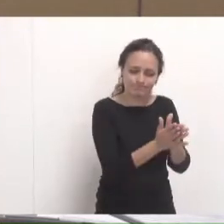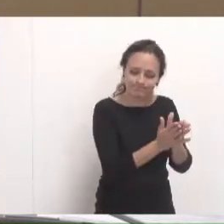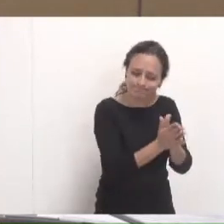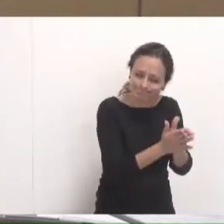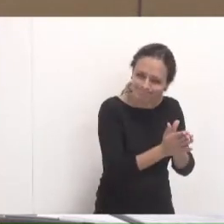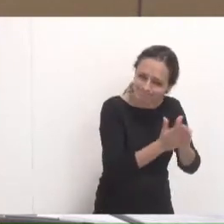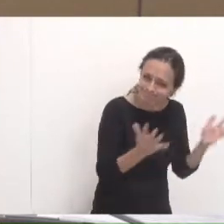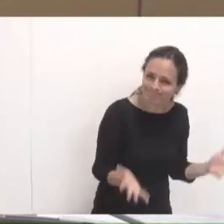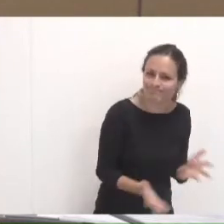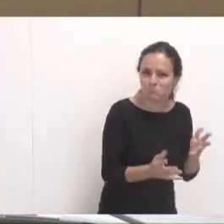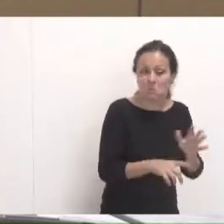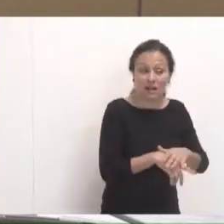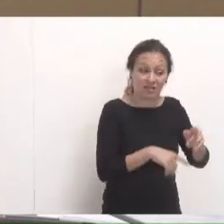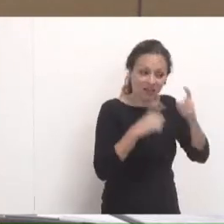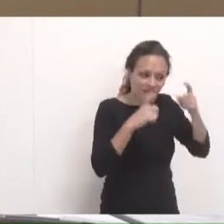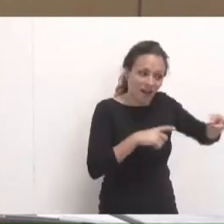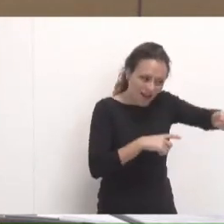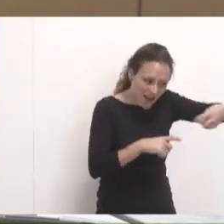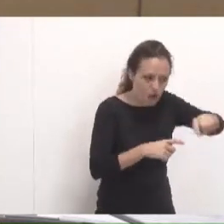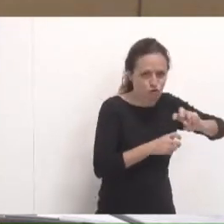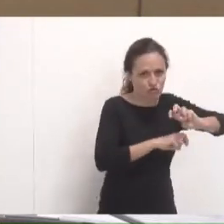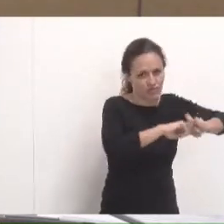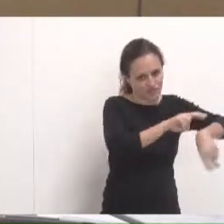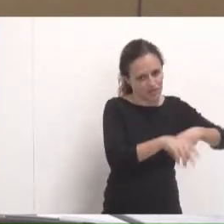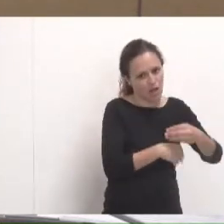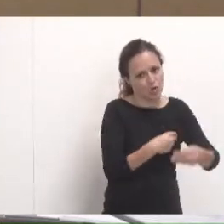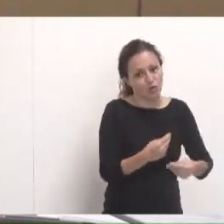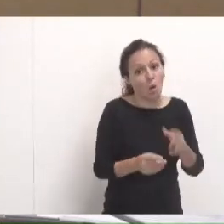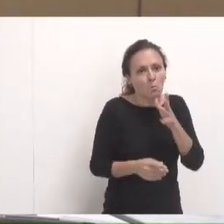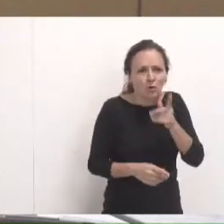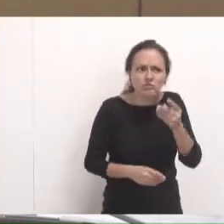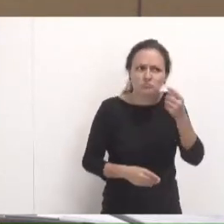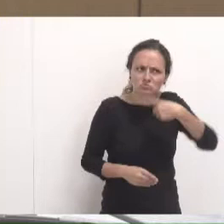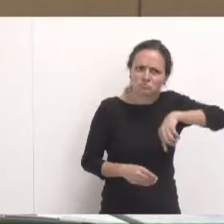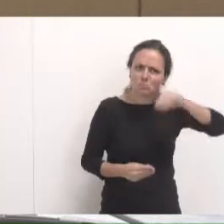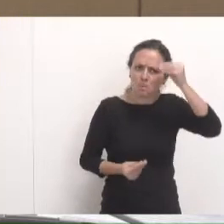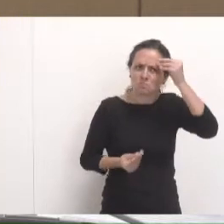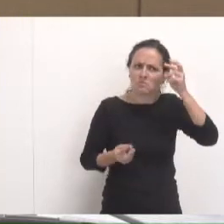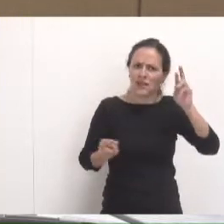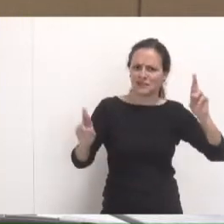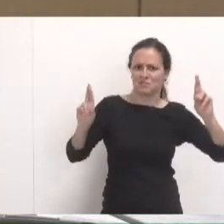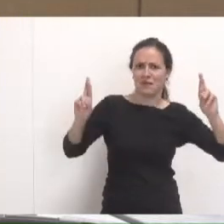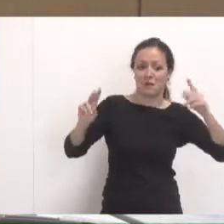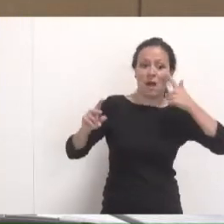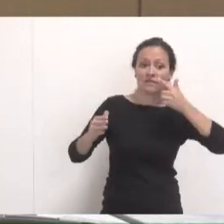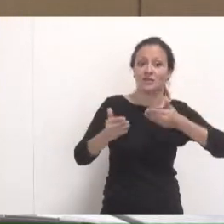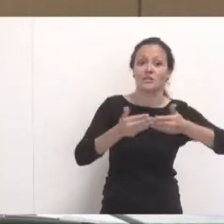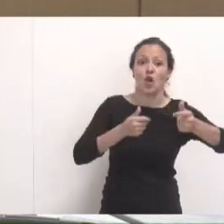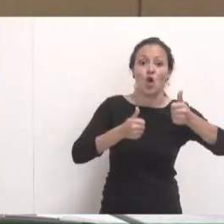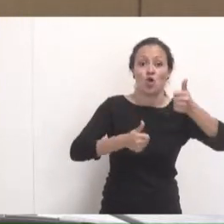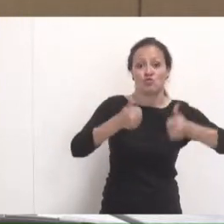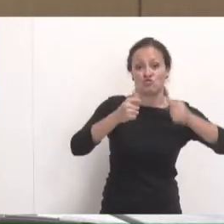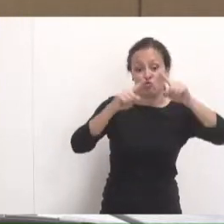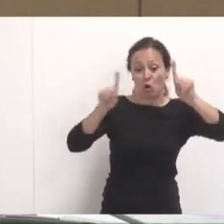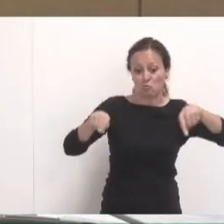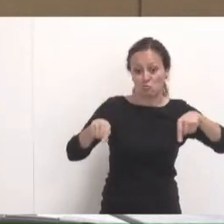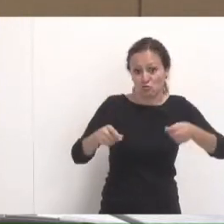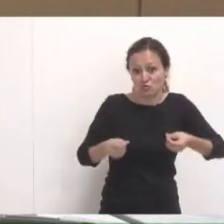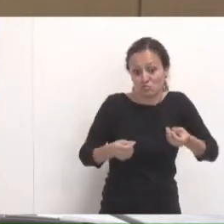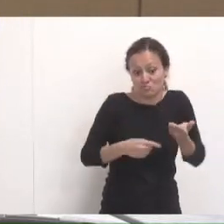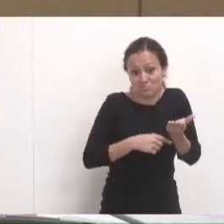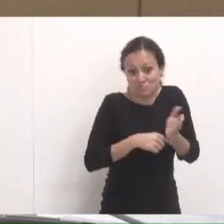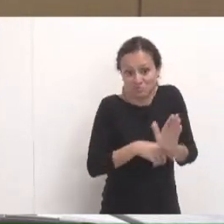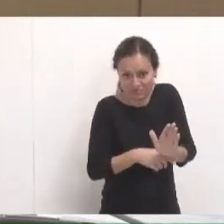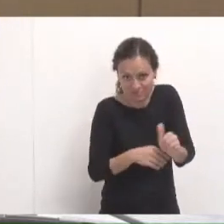apuesten por el reciclaje, ¿no? Por eso estamos muy esperanzados en ese concurso que se pueda sacar y